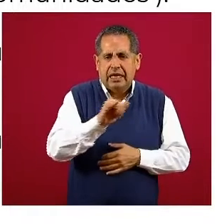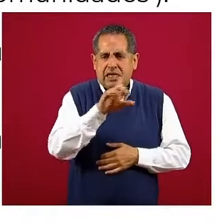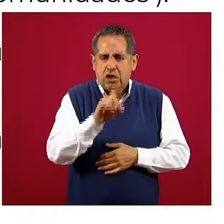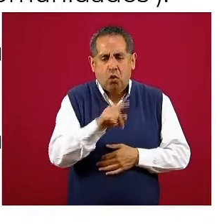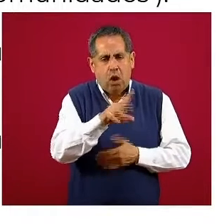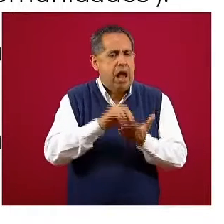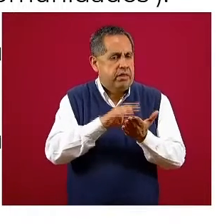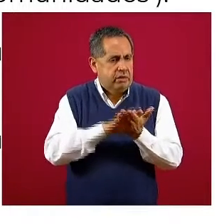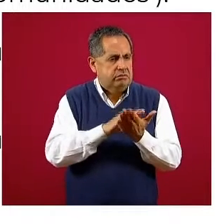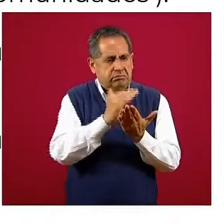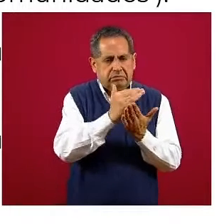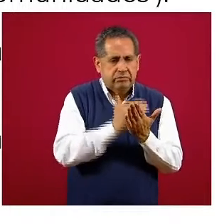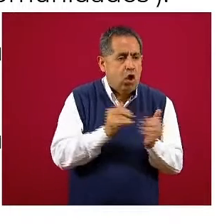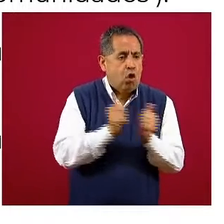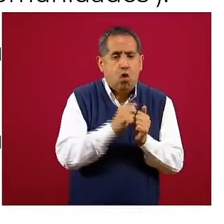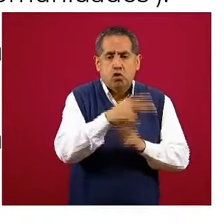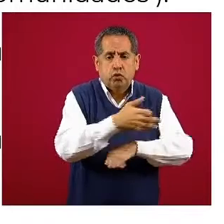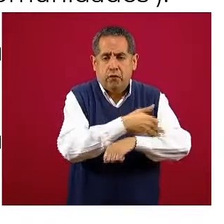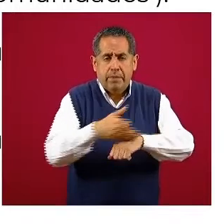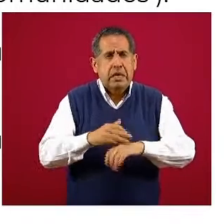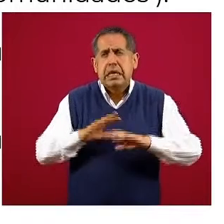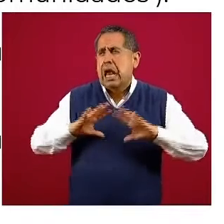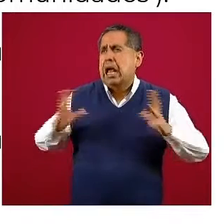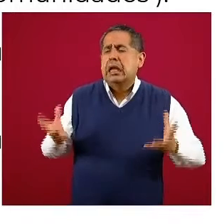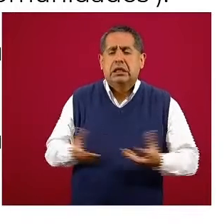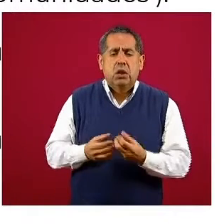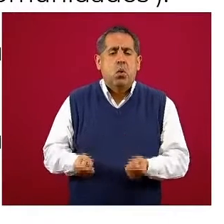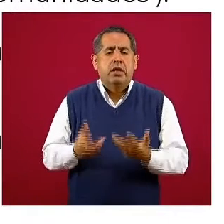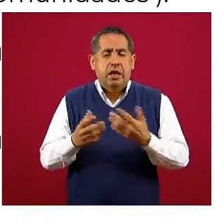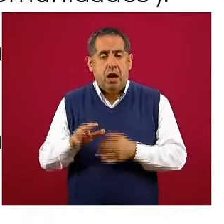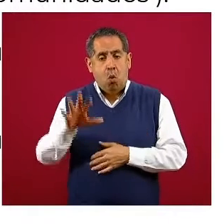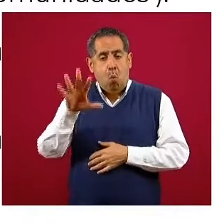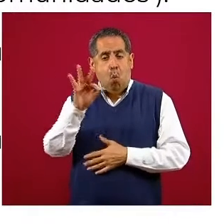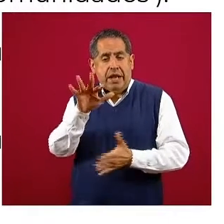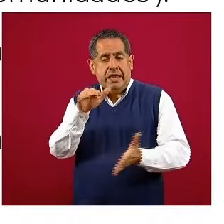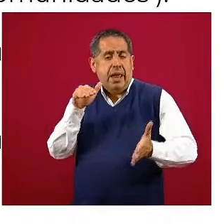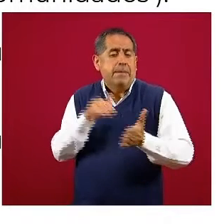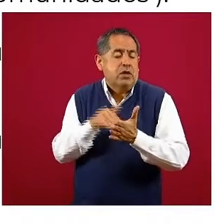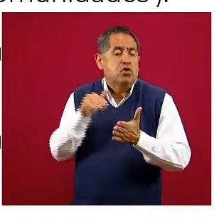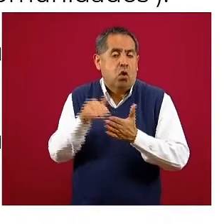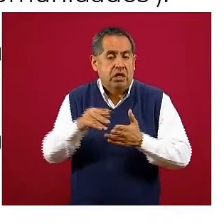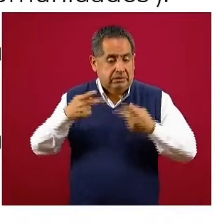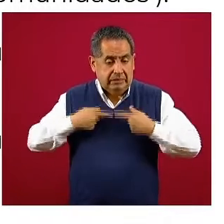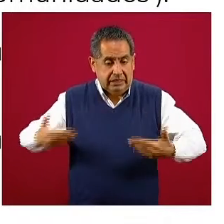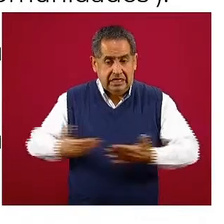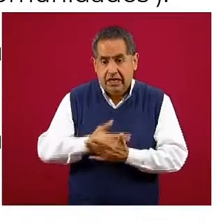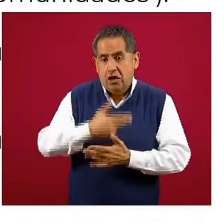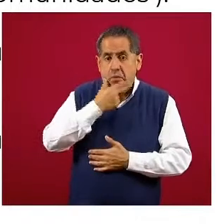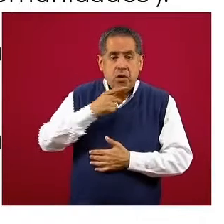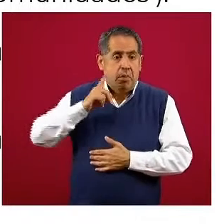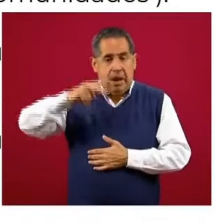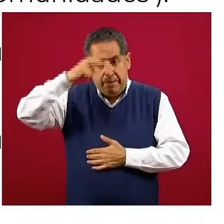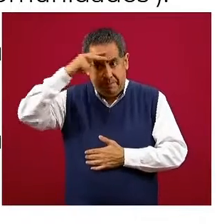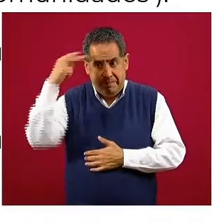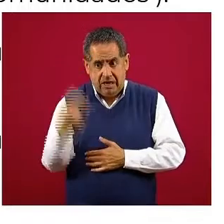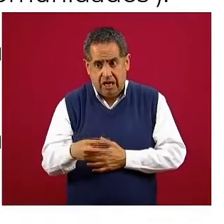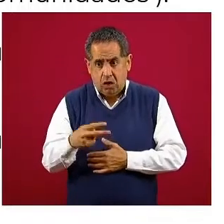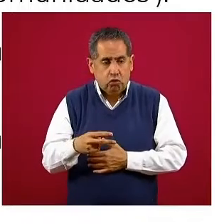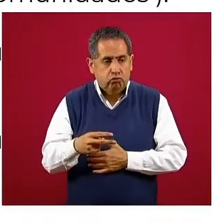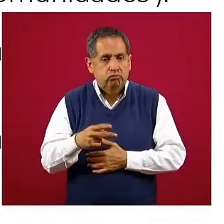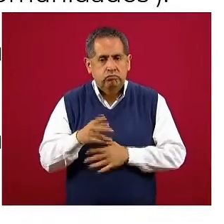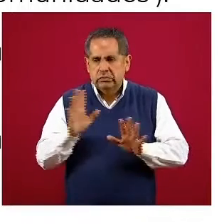actividad productiva en el medio de la pandemia de coronavirus. Adelante. Y nada más complementar que esta